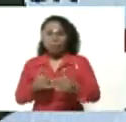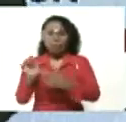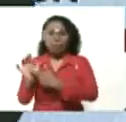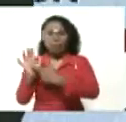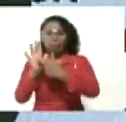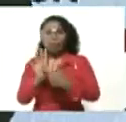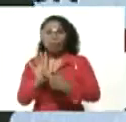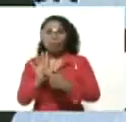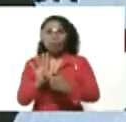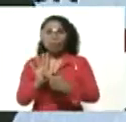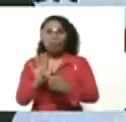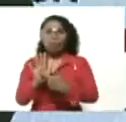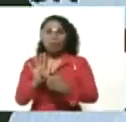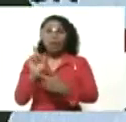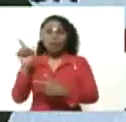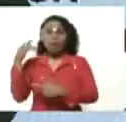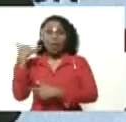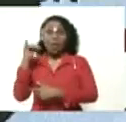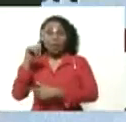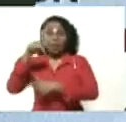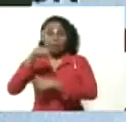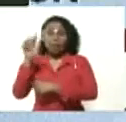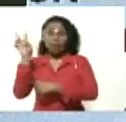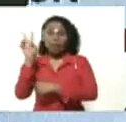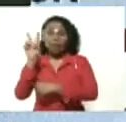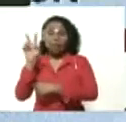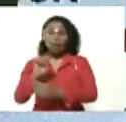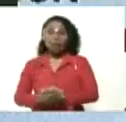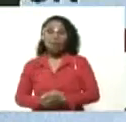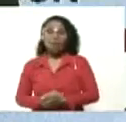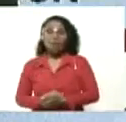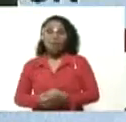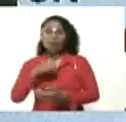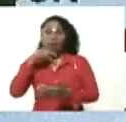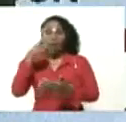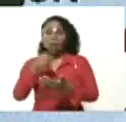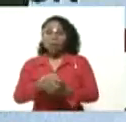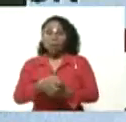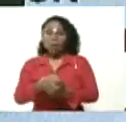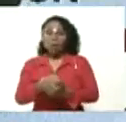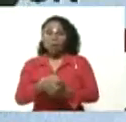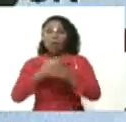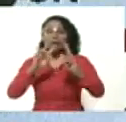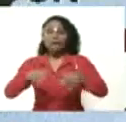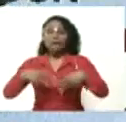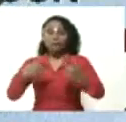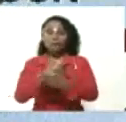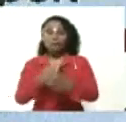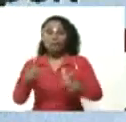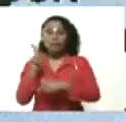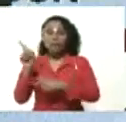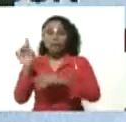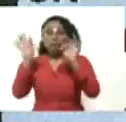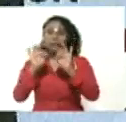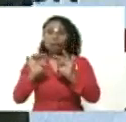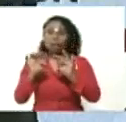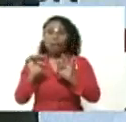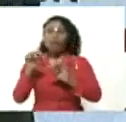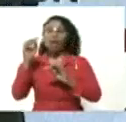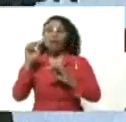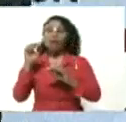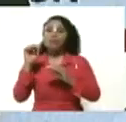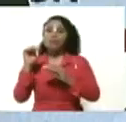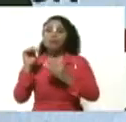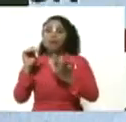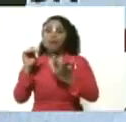que existe también en Venezuela. Lo que llamamos neoliberalismo es un sentido común que sirve para justificar